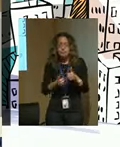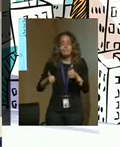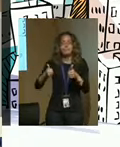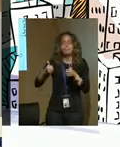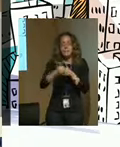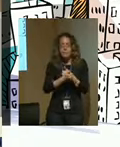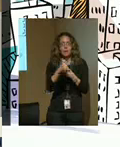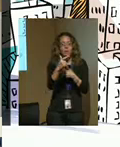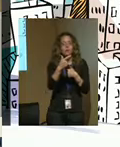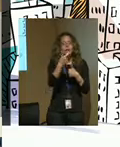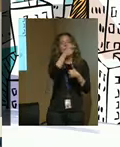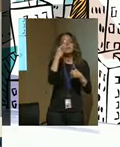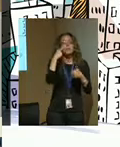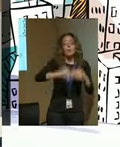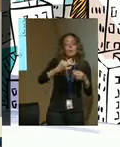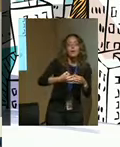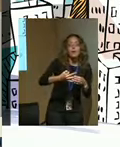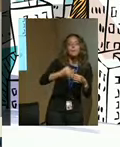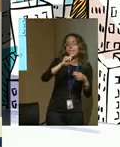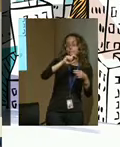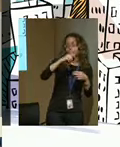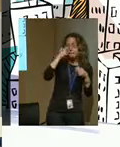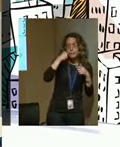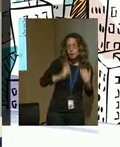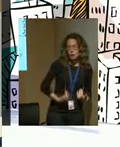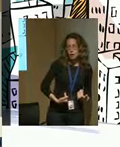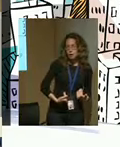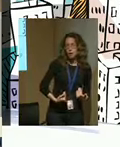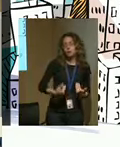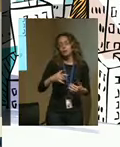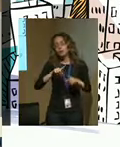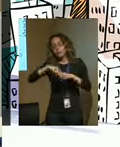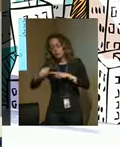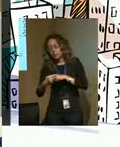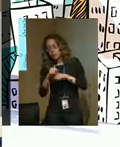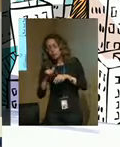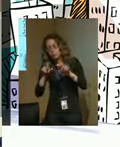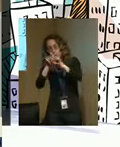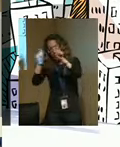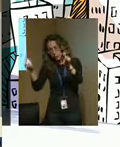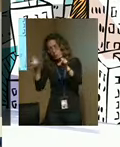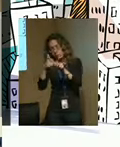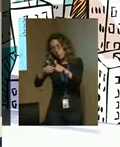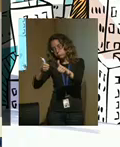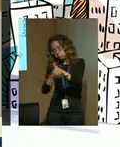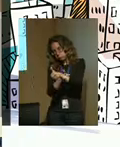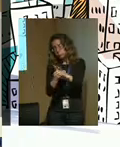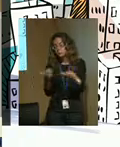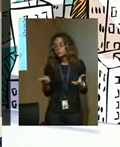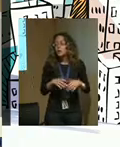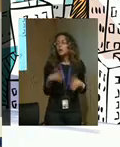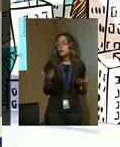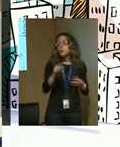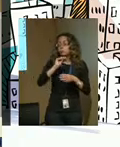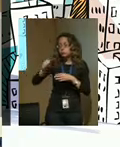la seguridad de la propia persona, que es lo que en este caso las compañías aéreas hacen. Pero para finalizar, la denuncia